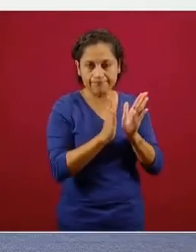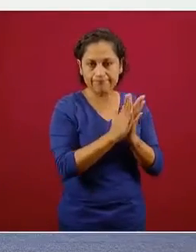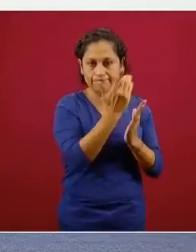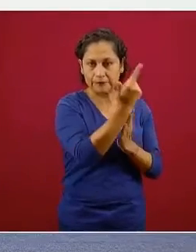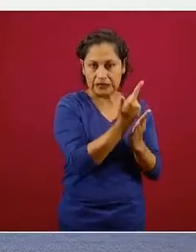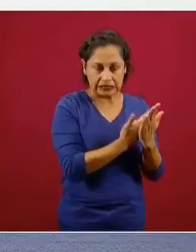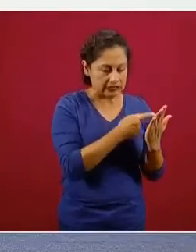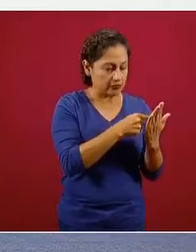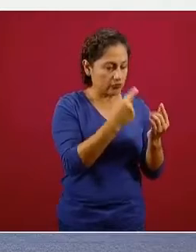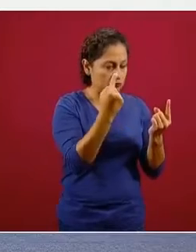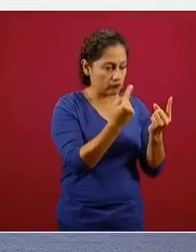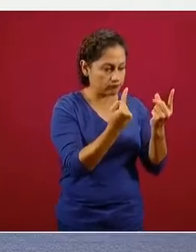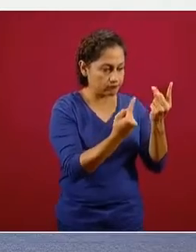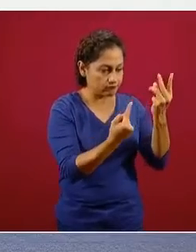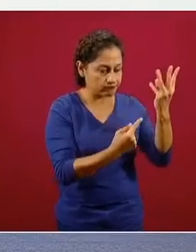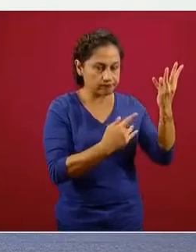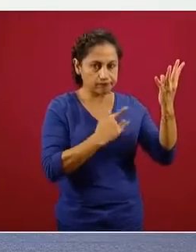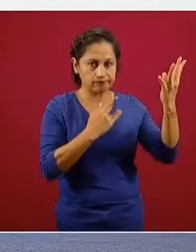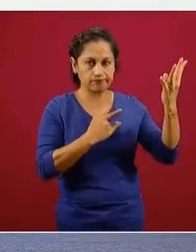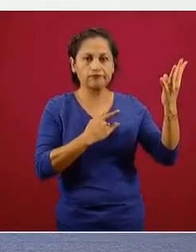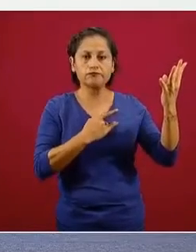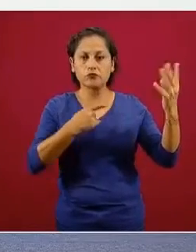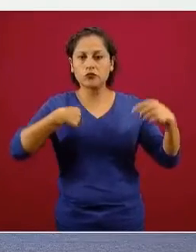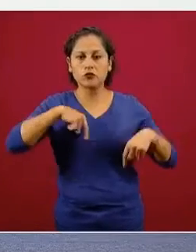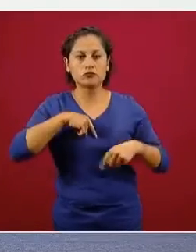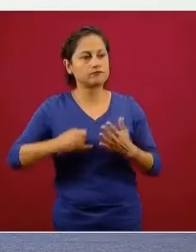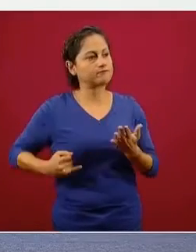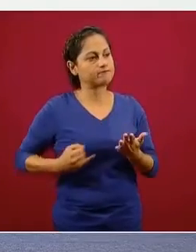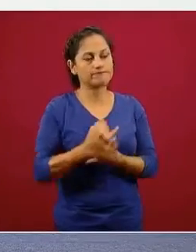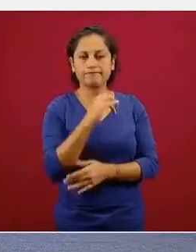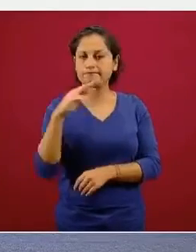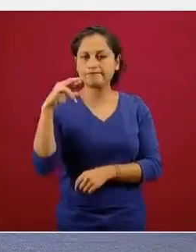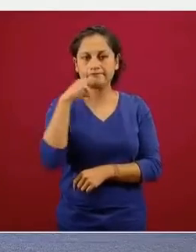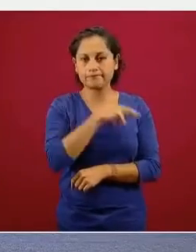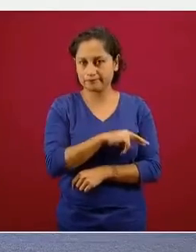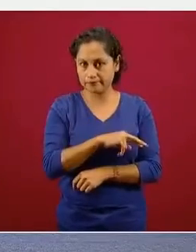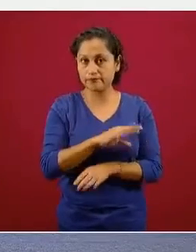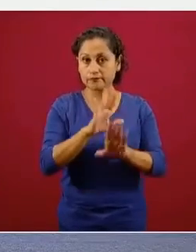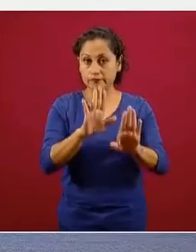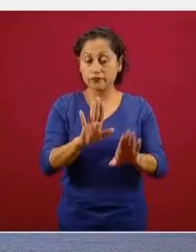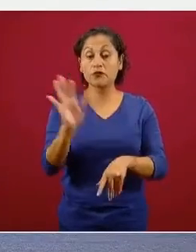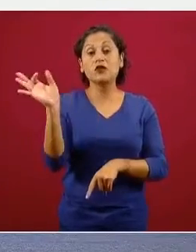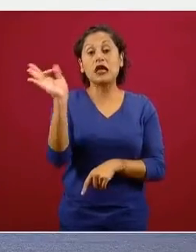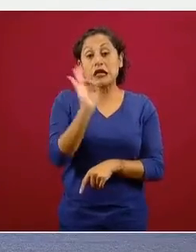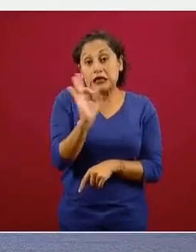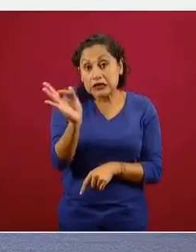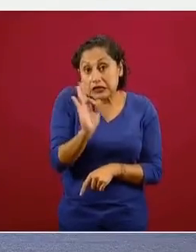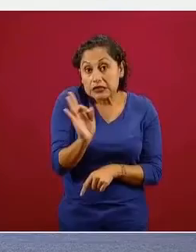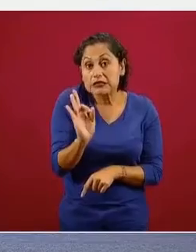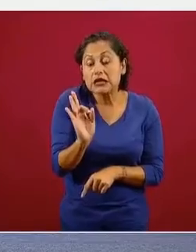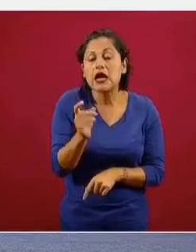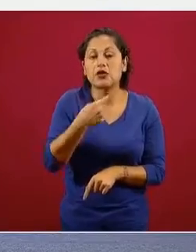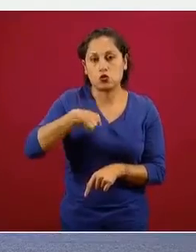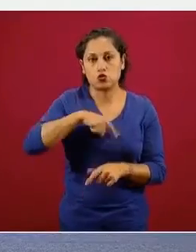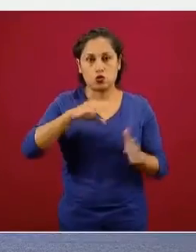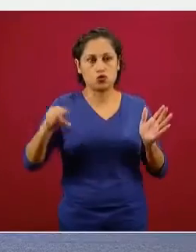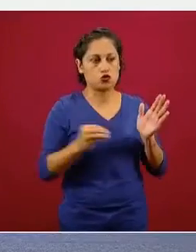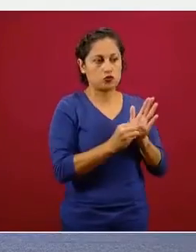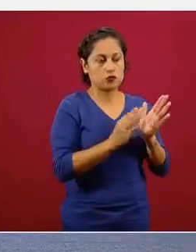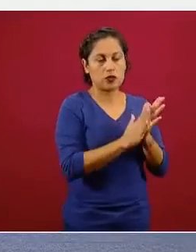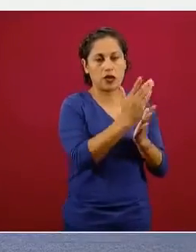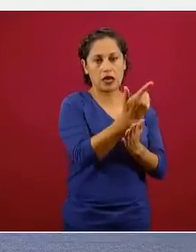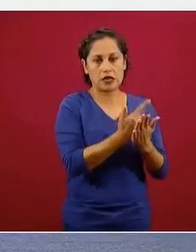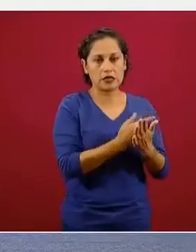caso. Una consecuencia estadística es que puede aumentar el número de casos registrados. No pasa